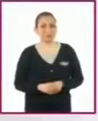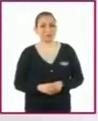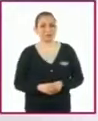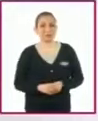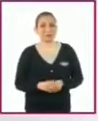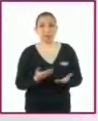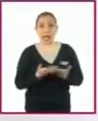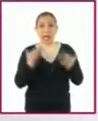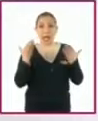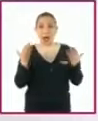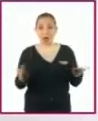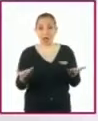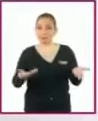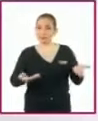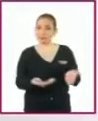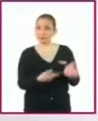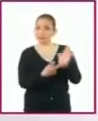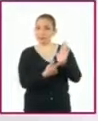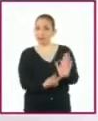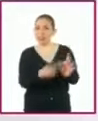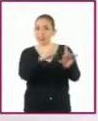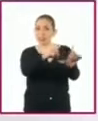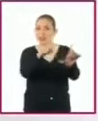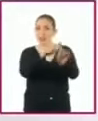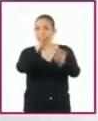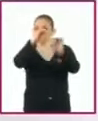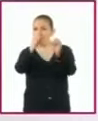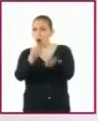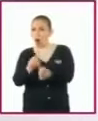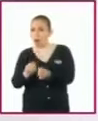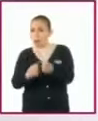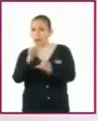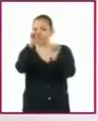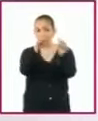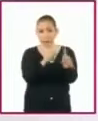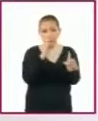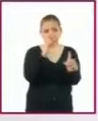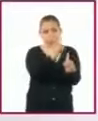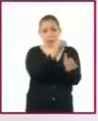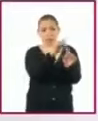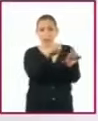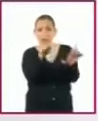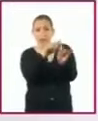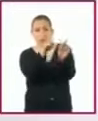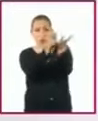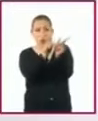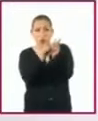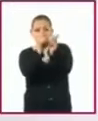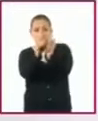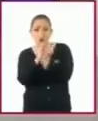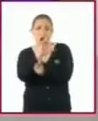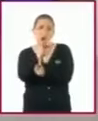A continuación, les presentamos un conjunto de obras artísticas que han dado pie a muchas corrientes que hoy